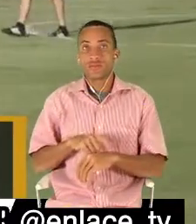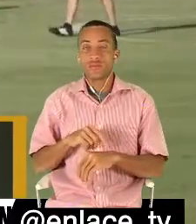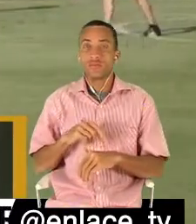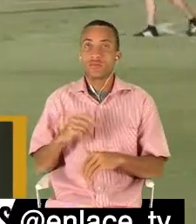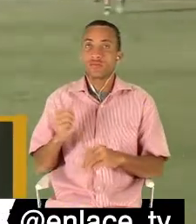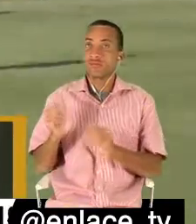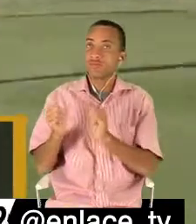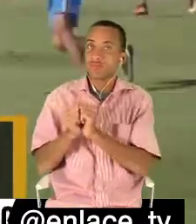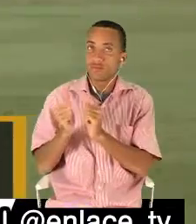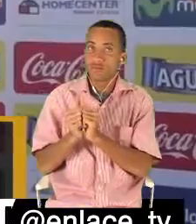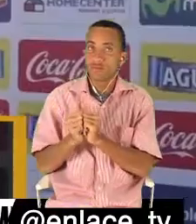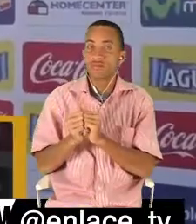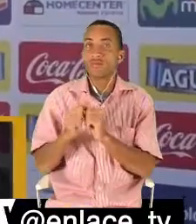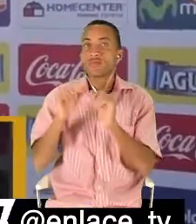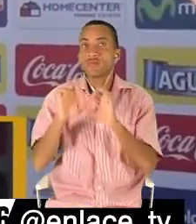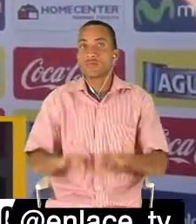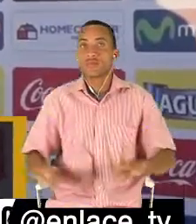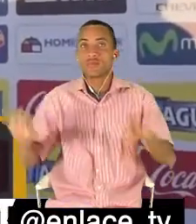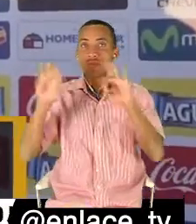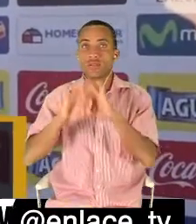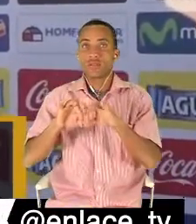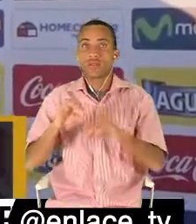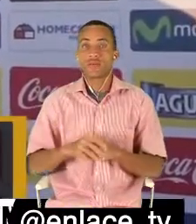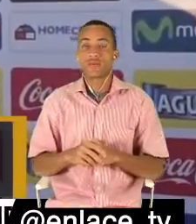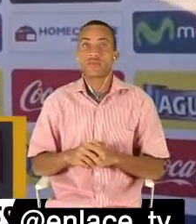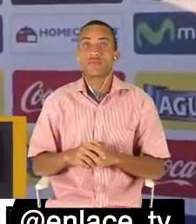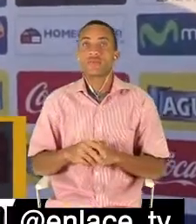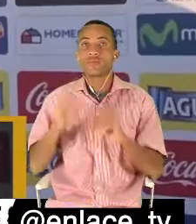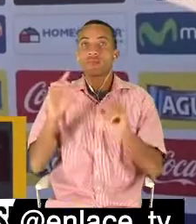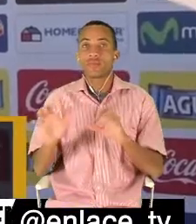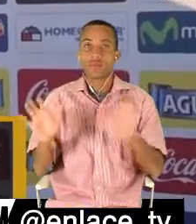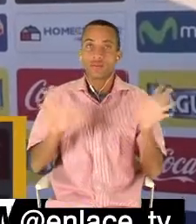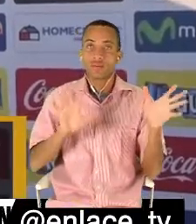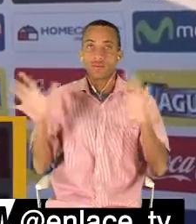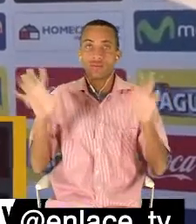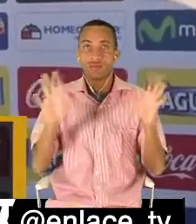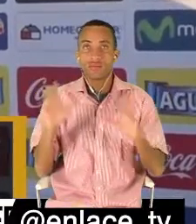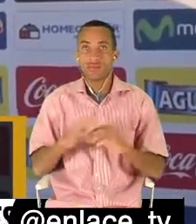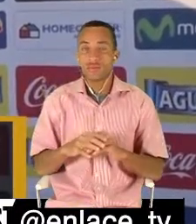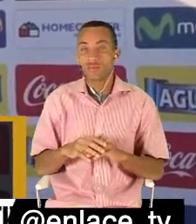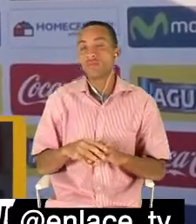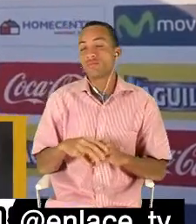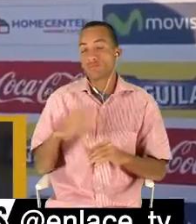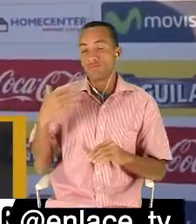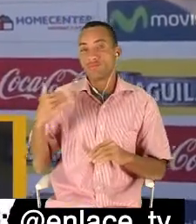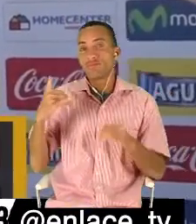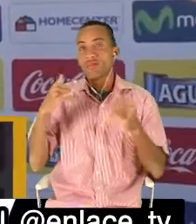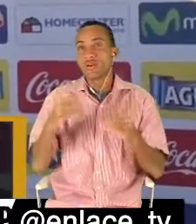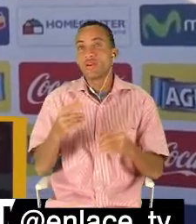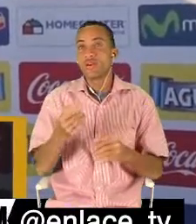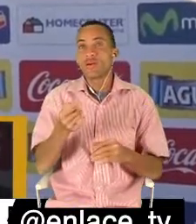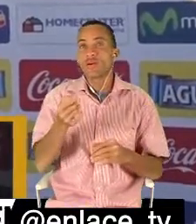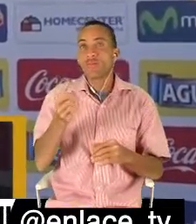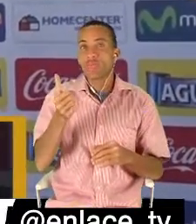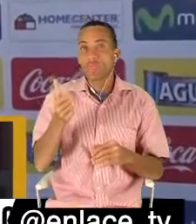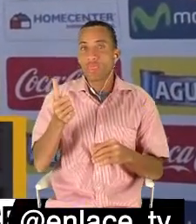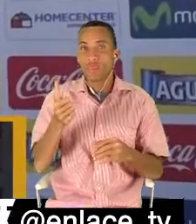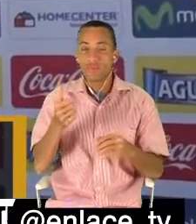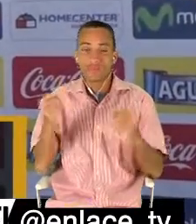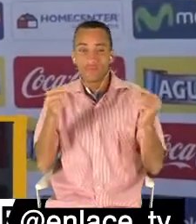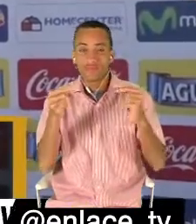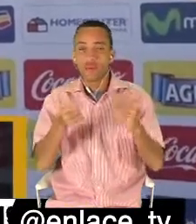de... Creo que eso es importante en campeonatos cortos, pero yo creo que estamos más mentalizados en fortalecer otras